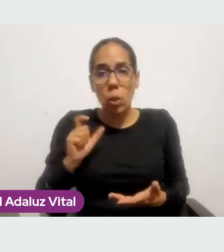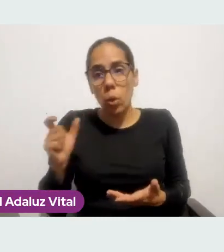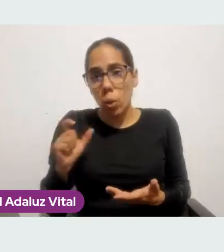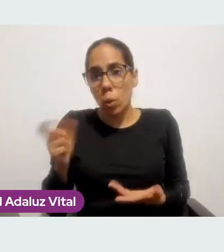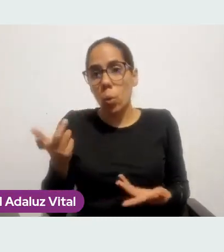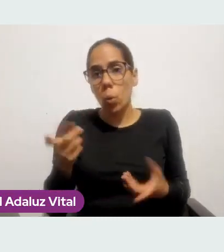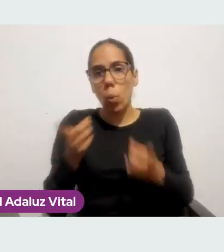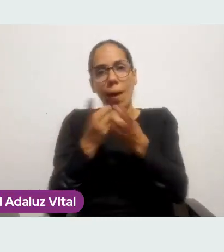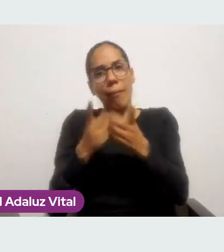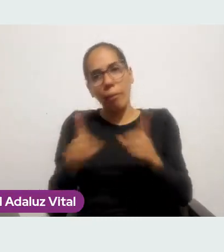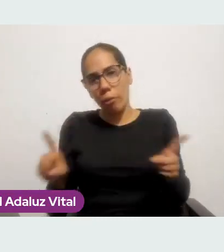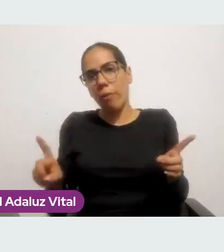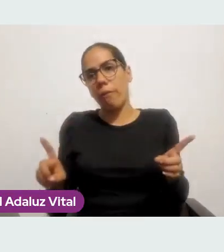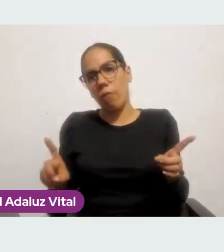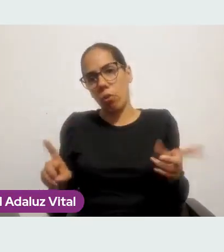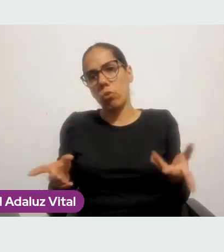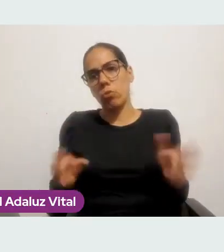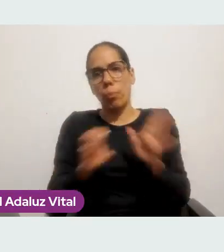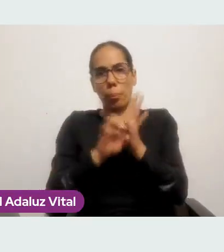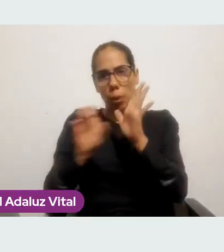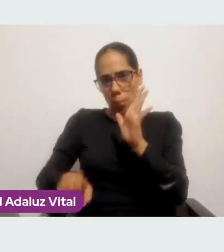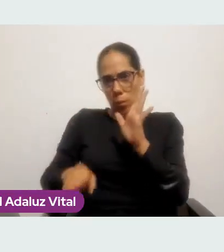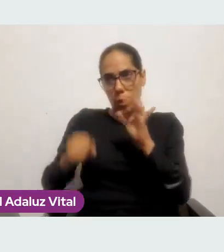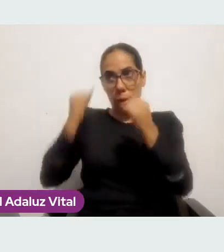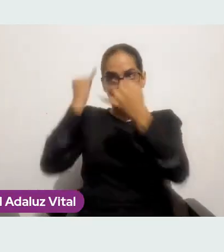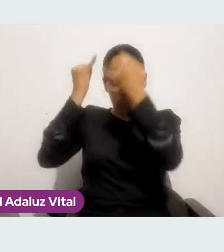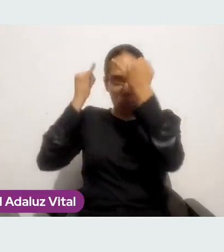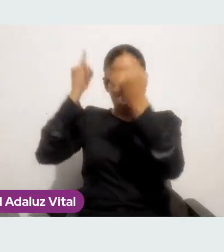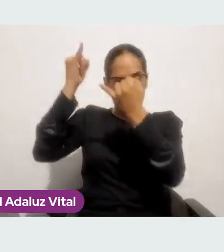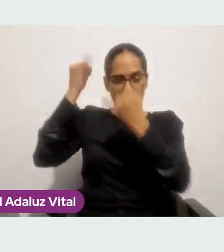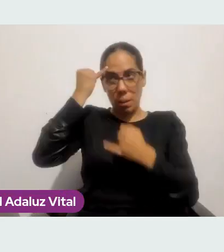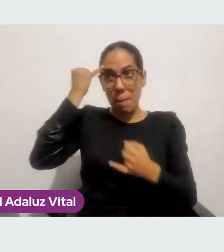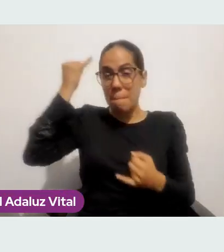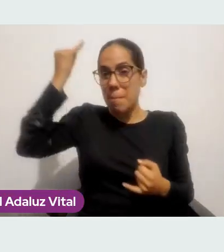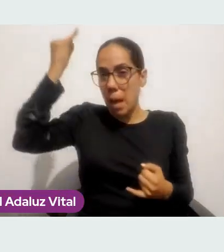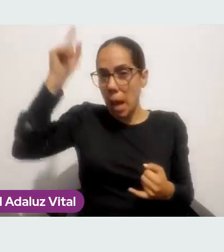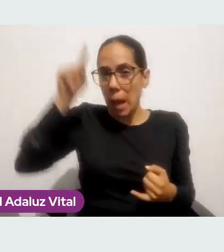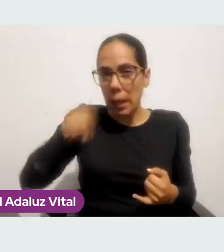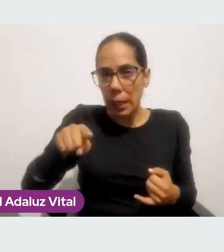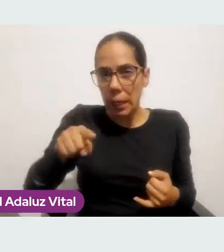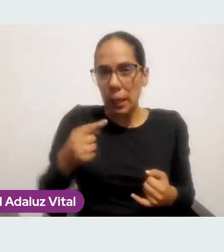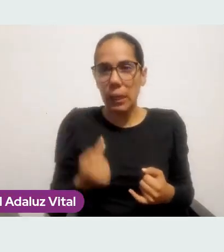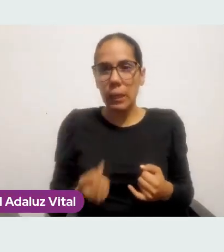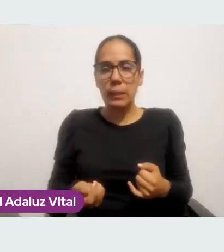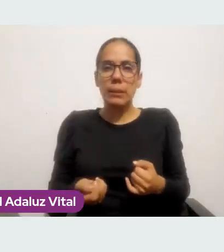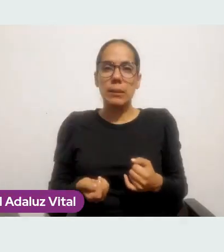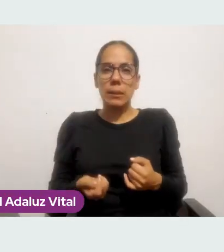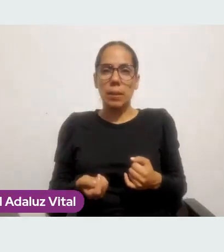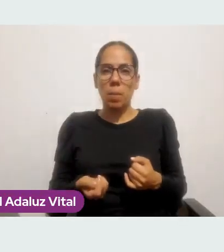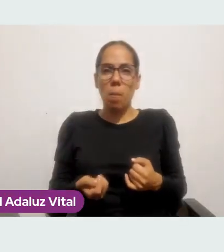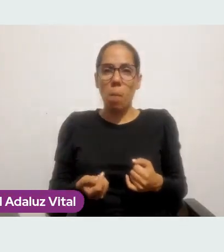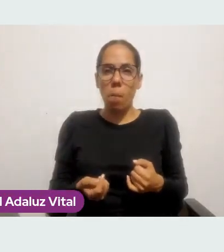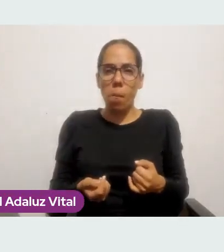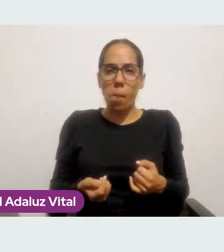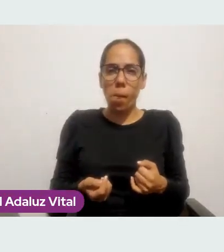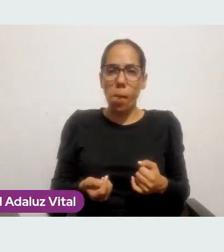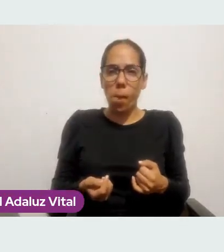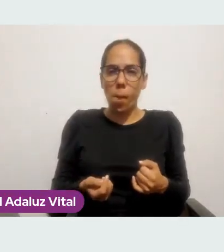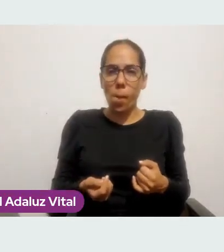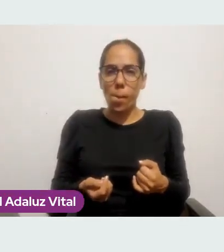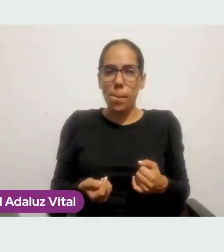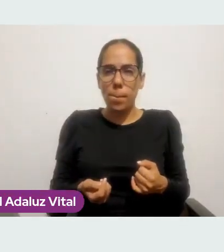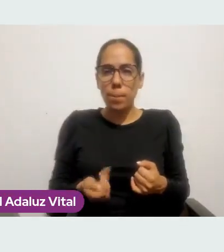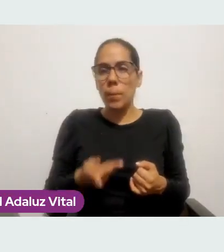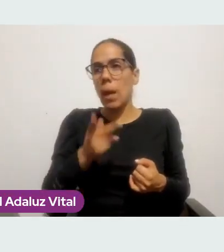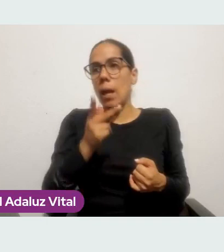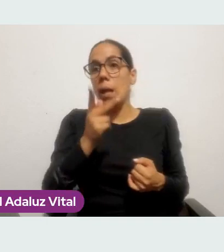Imagínese usted que al niño ya lo agarraron y el papá le dio un niñazo a la mamá. Y entonces el papá agarra y le